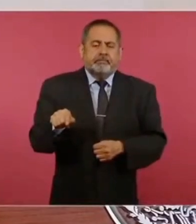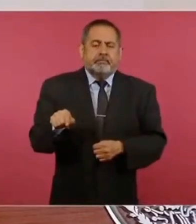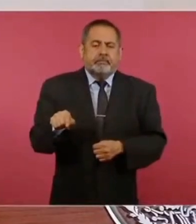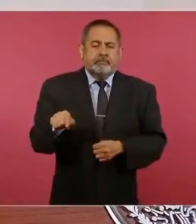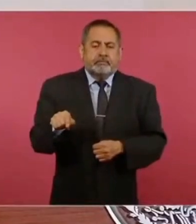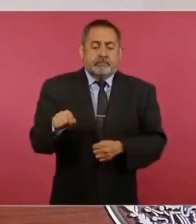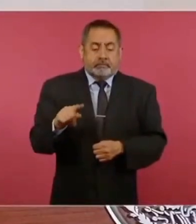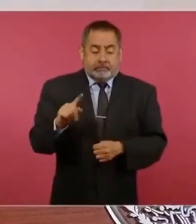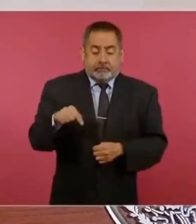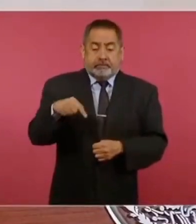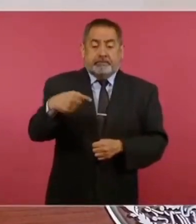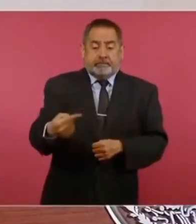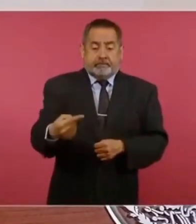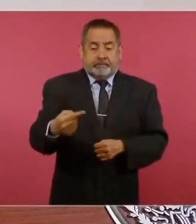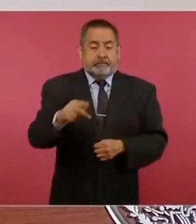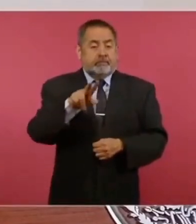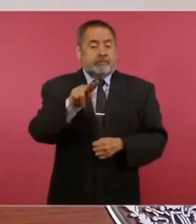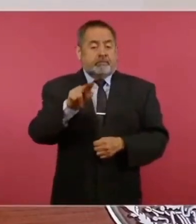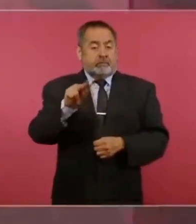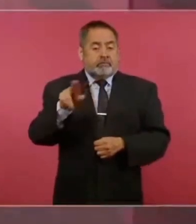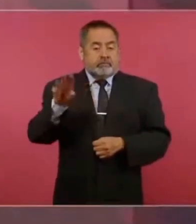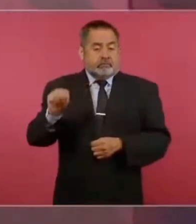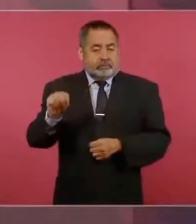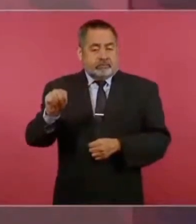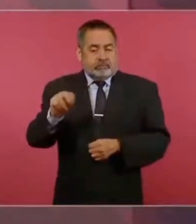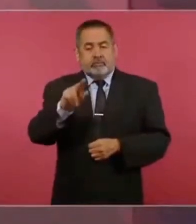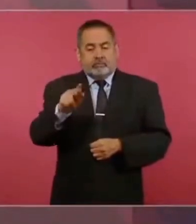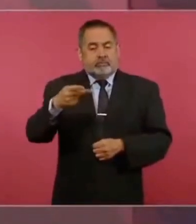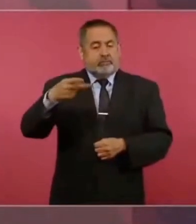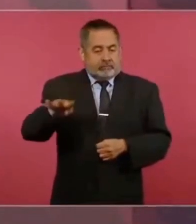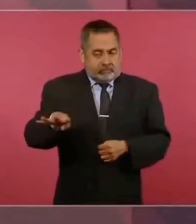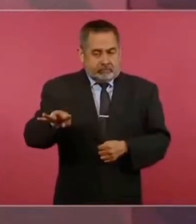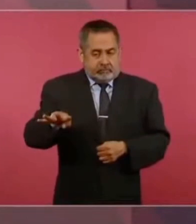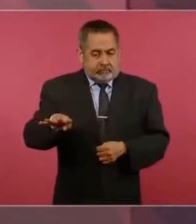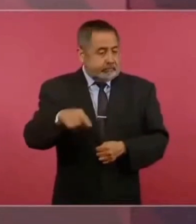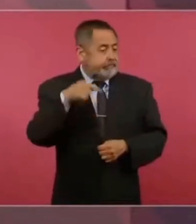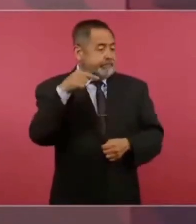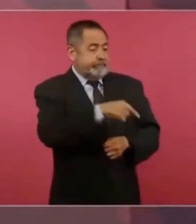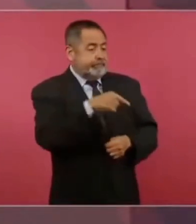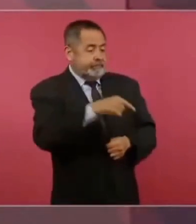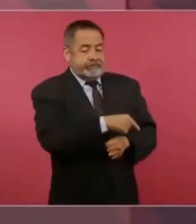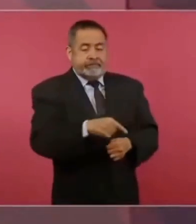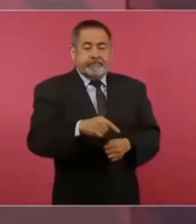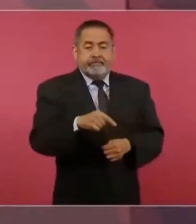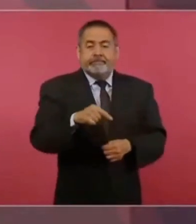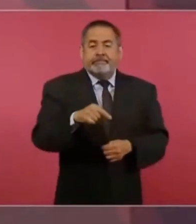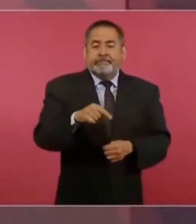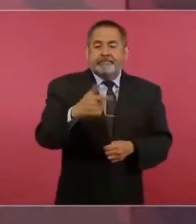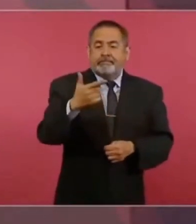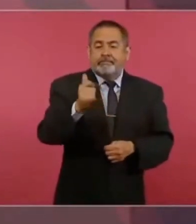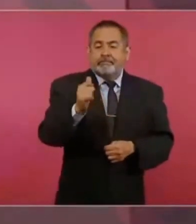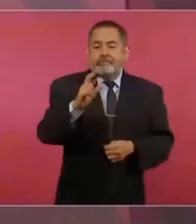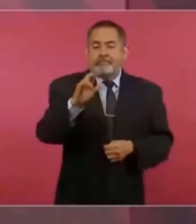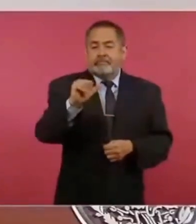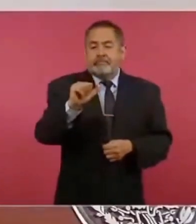Y en el 89 entra al CISEN